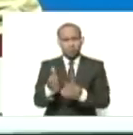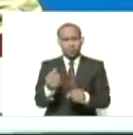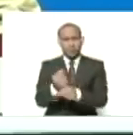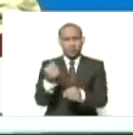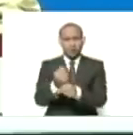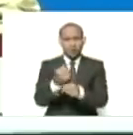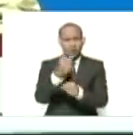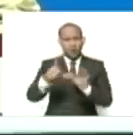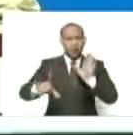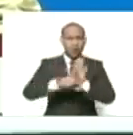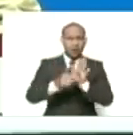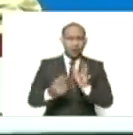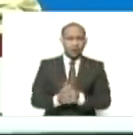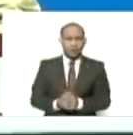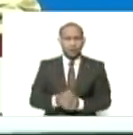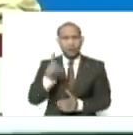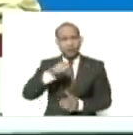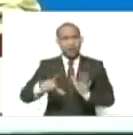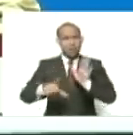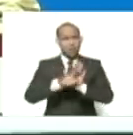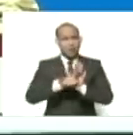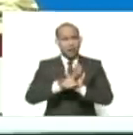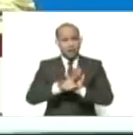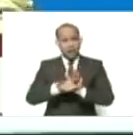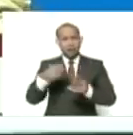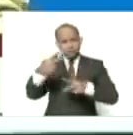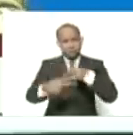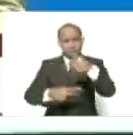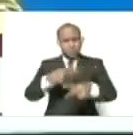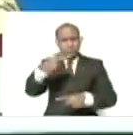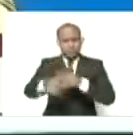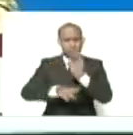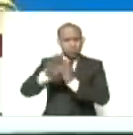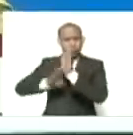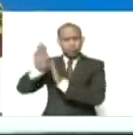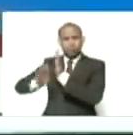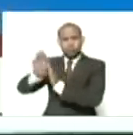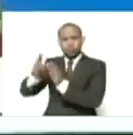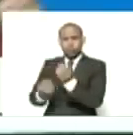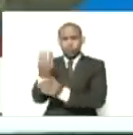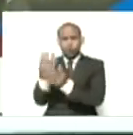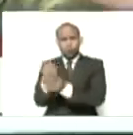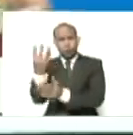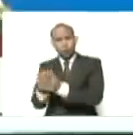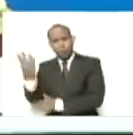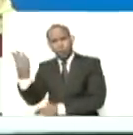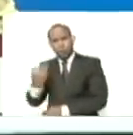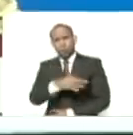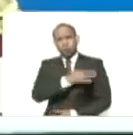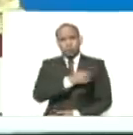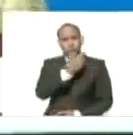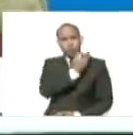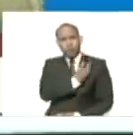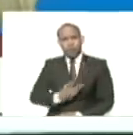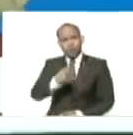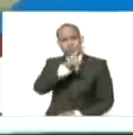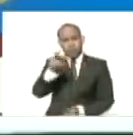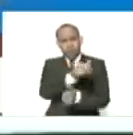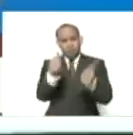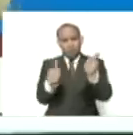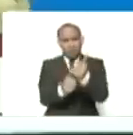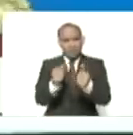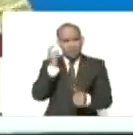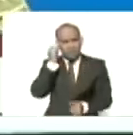ley, sino que la ley sea de carácter programática y de ahí surjan, señora vicepresidenta,